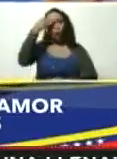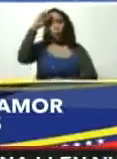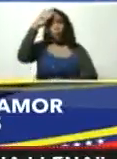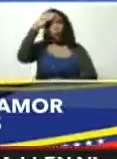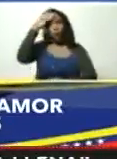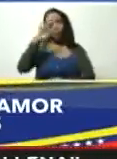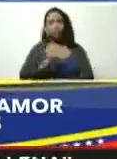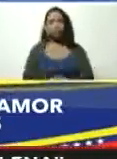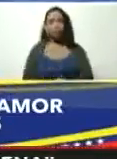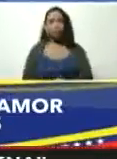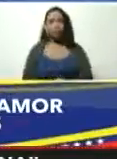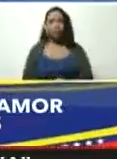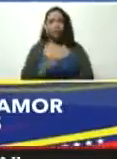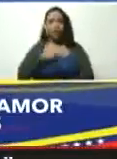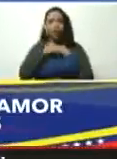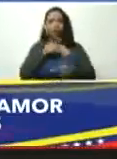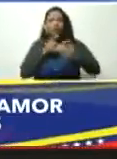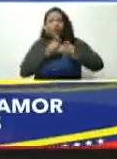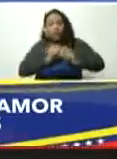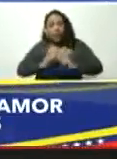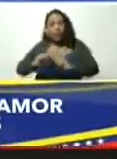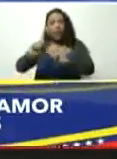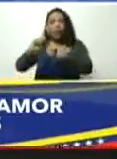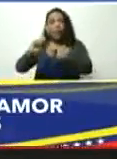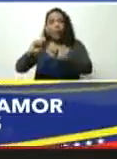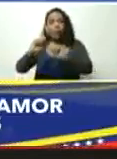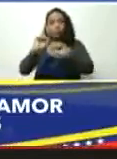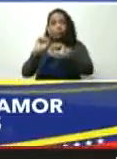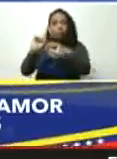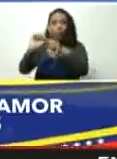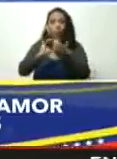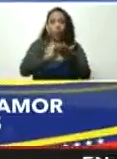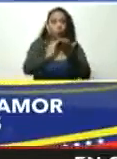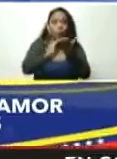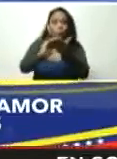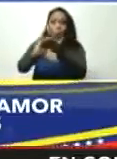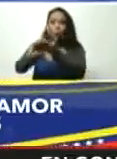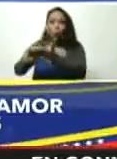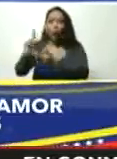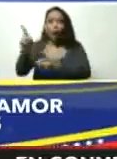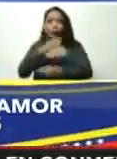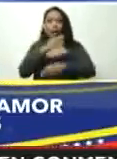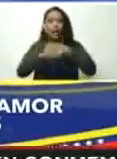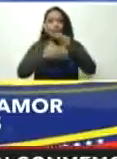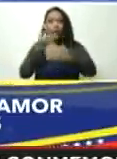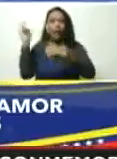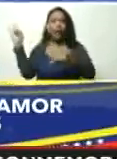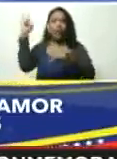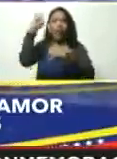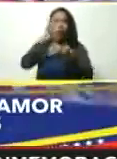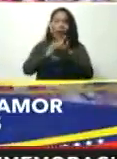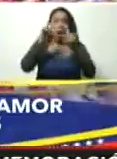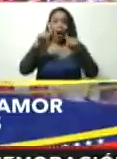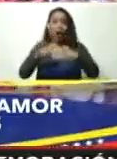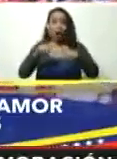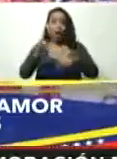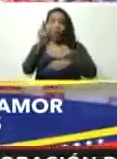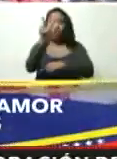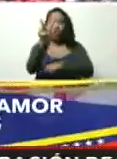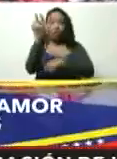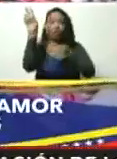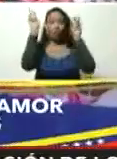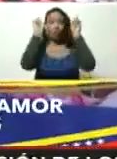Y tratamos nosotros de evitar que él hiciera el viaje para acá por dos razones.